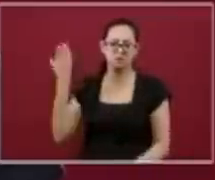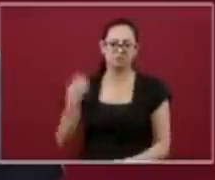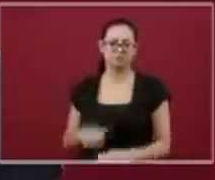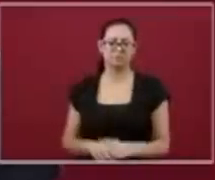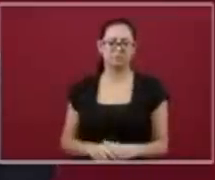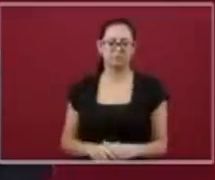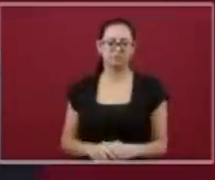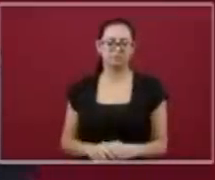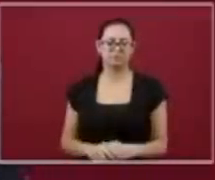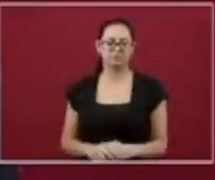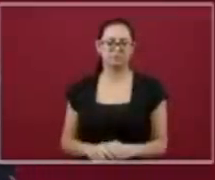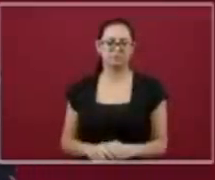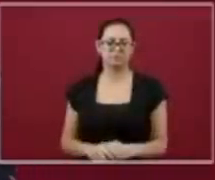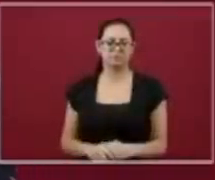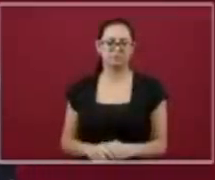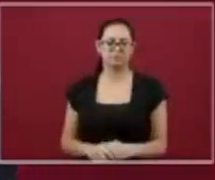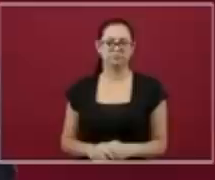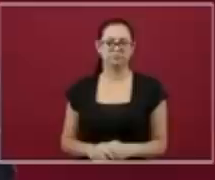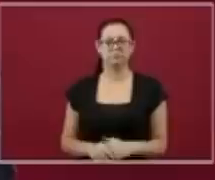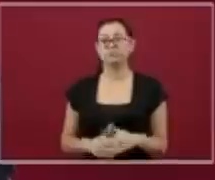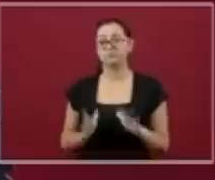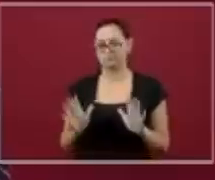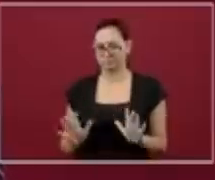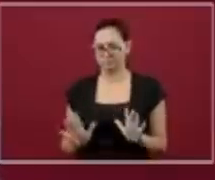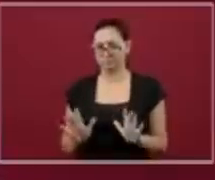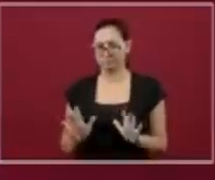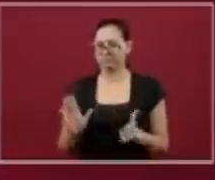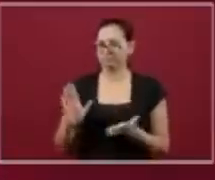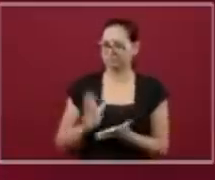O sea, una cosa es